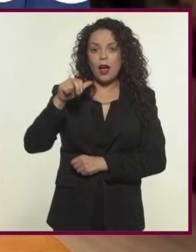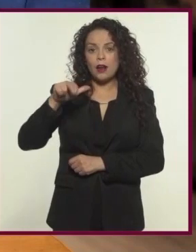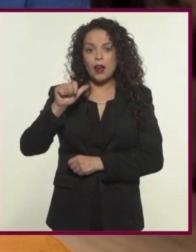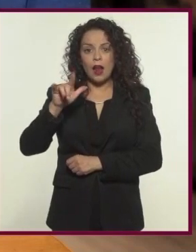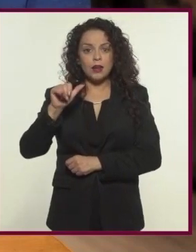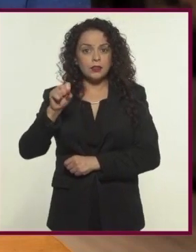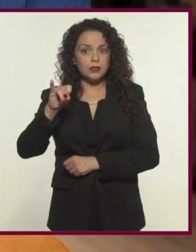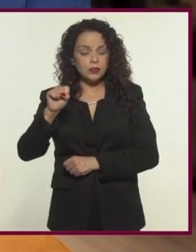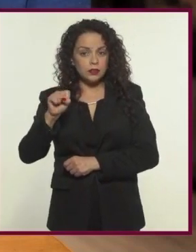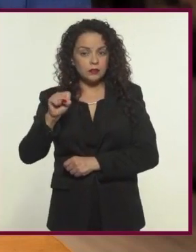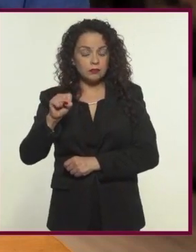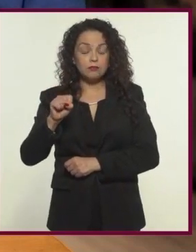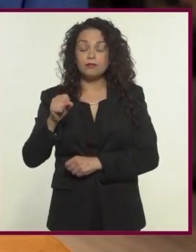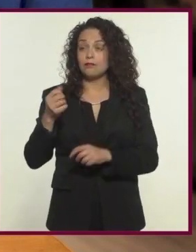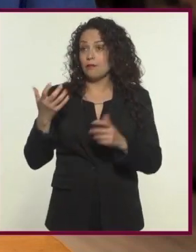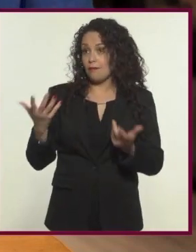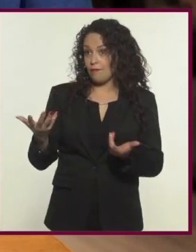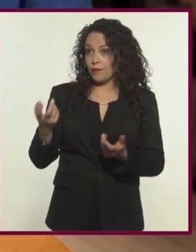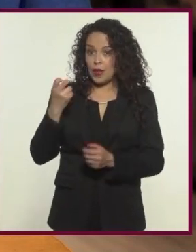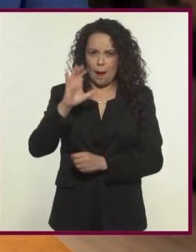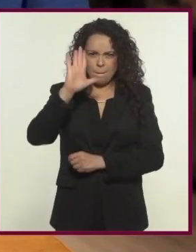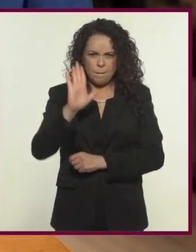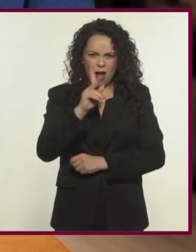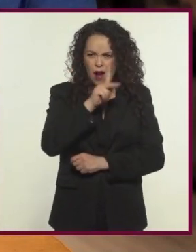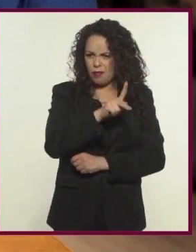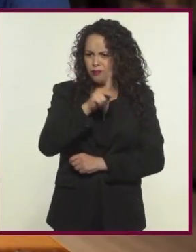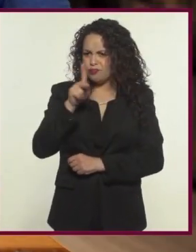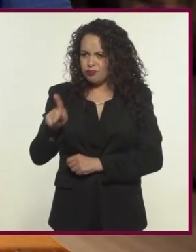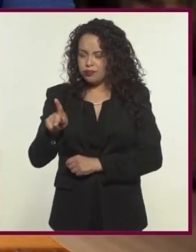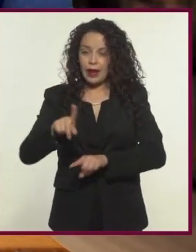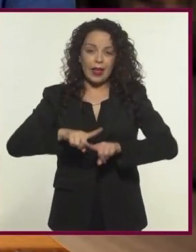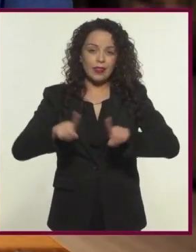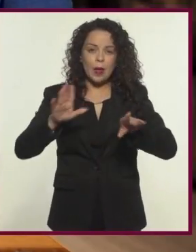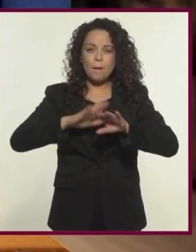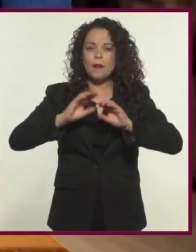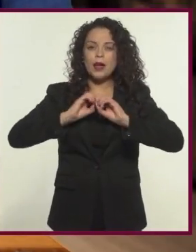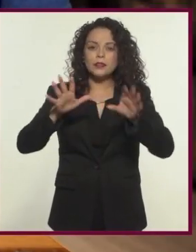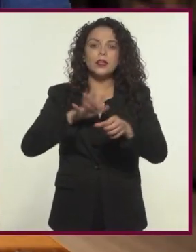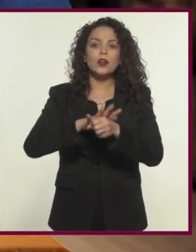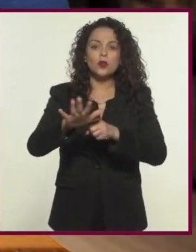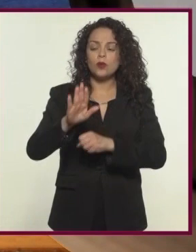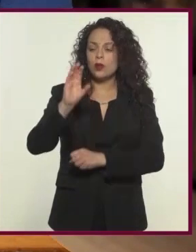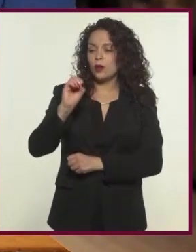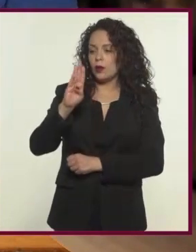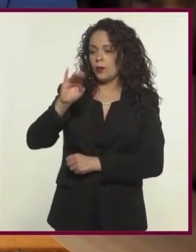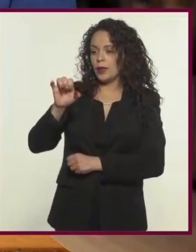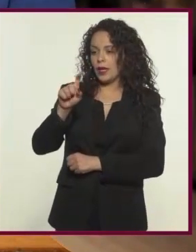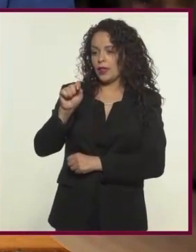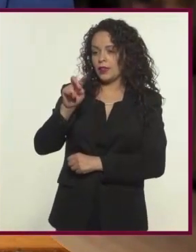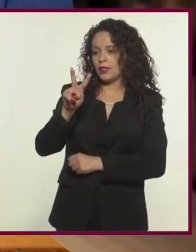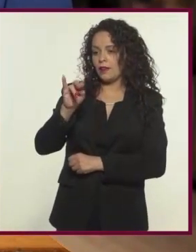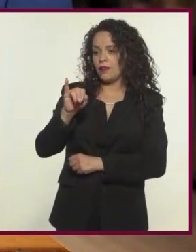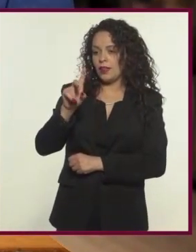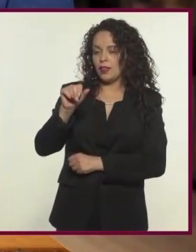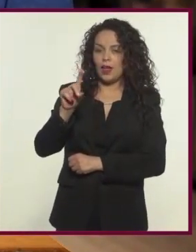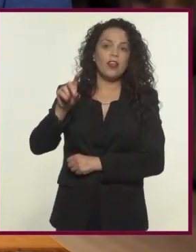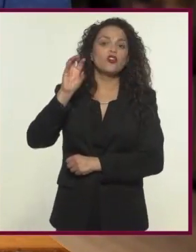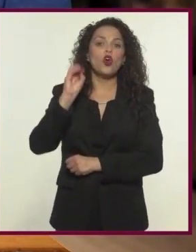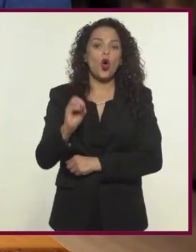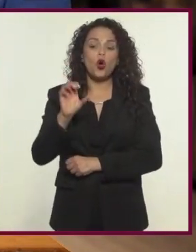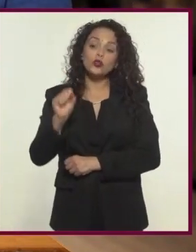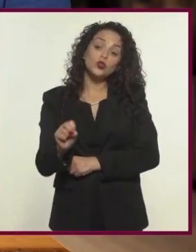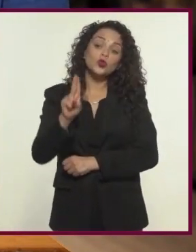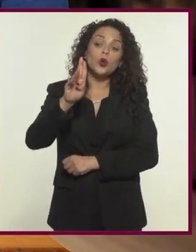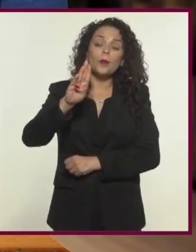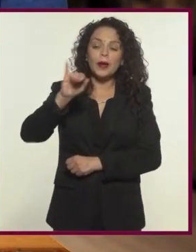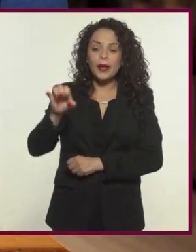análisis cinematográfico. Y aunque pudieran parecer similares, la diferencia más notoria es la objetividad, o más bien